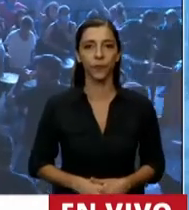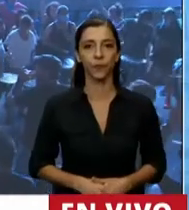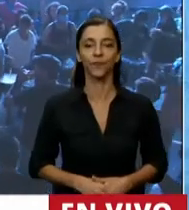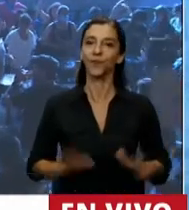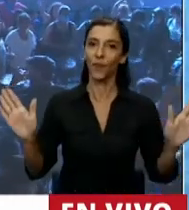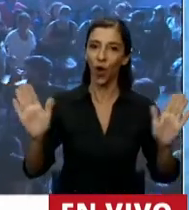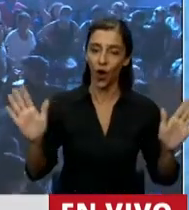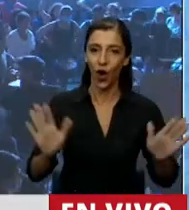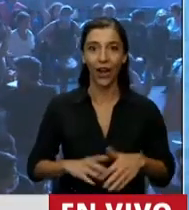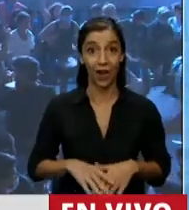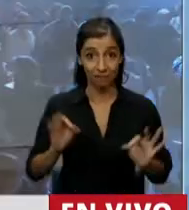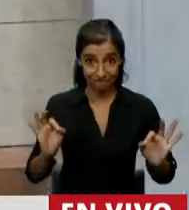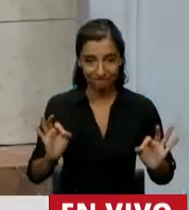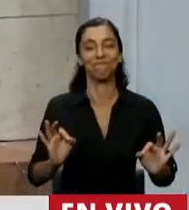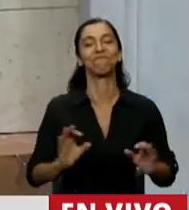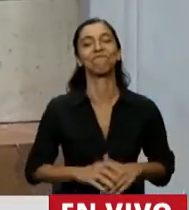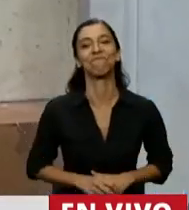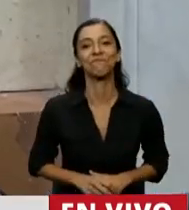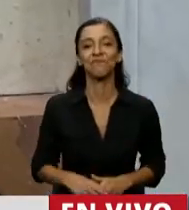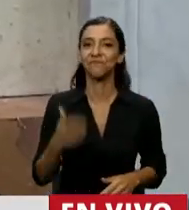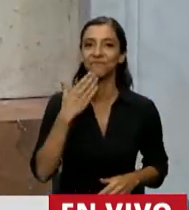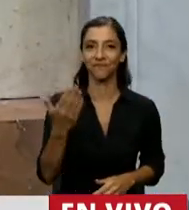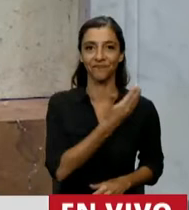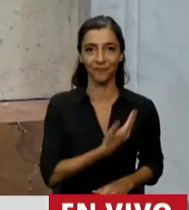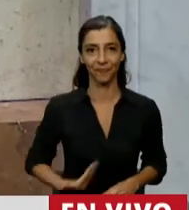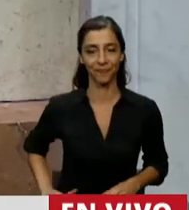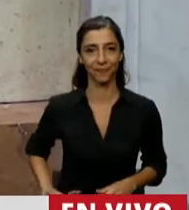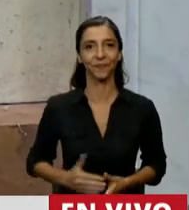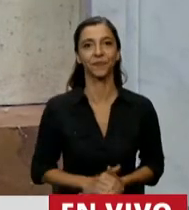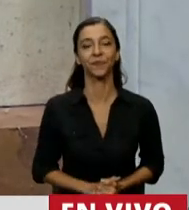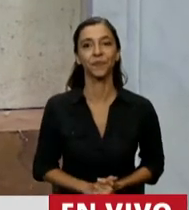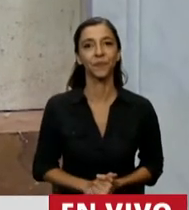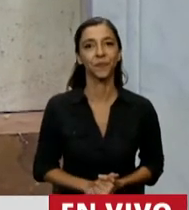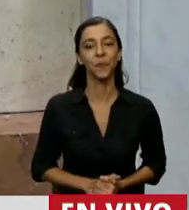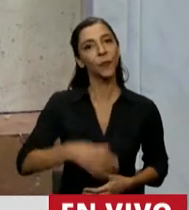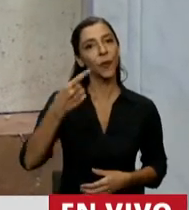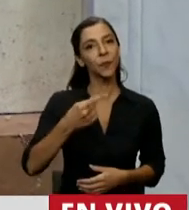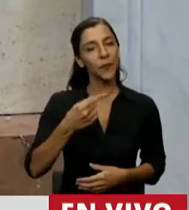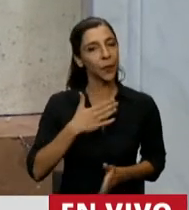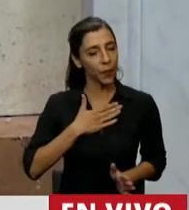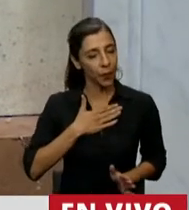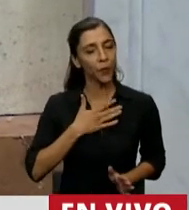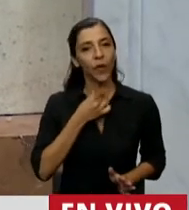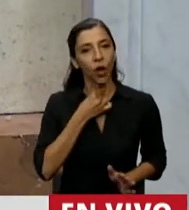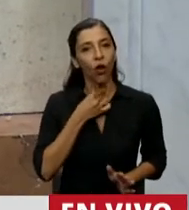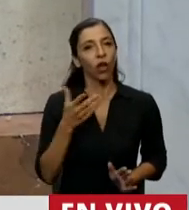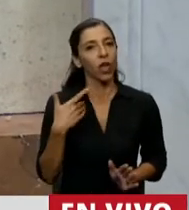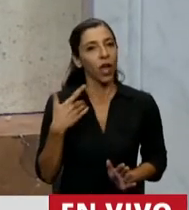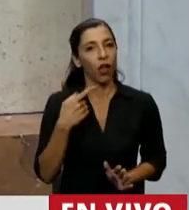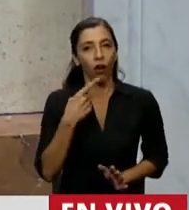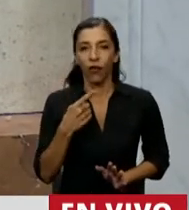Hola, ahora sí. Gracias, presidente. En primer lugar, quiero